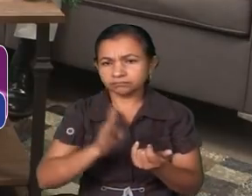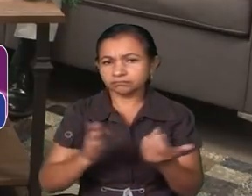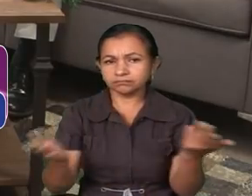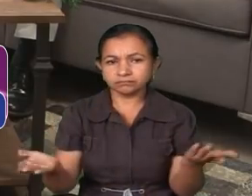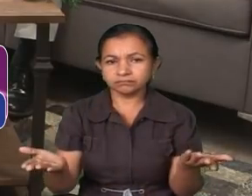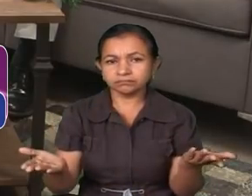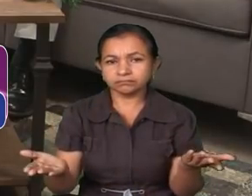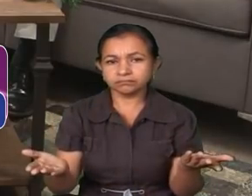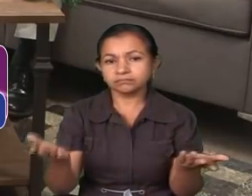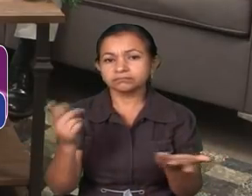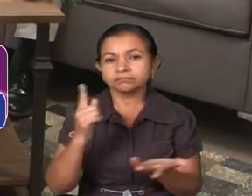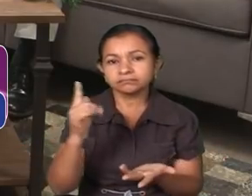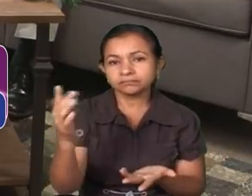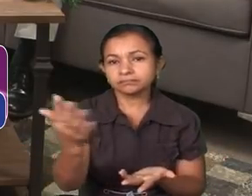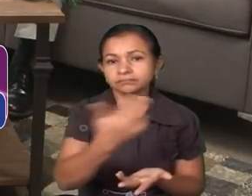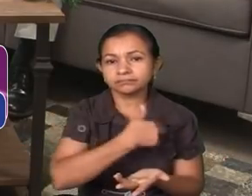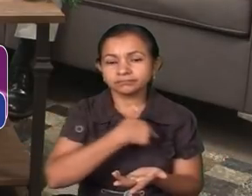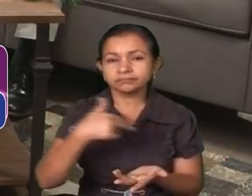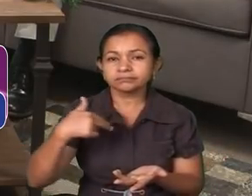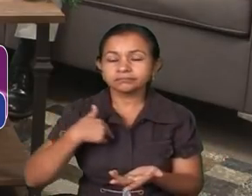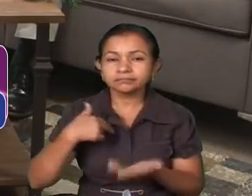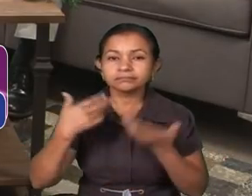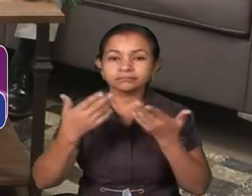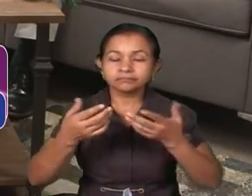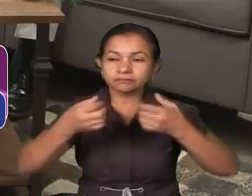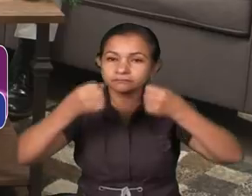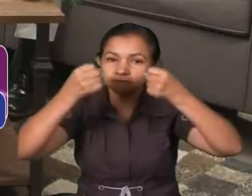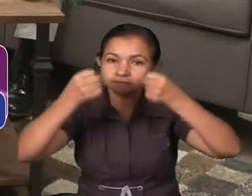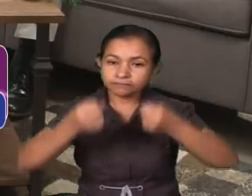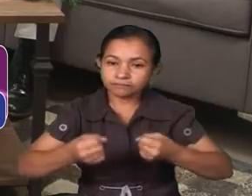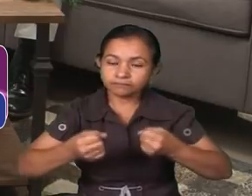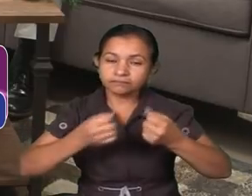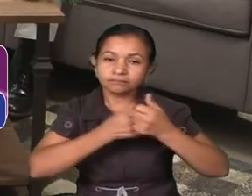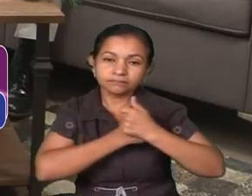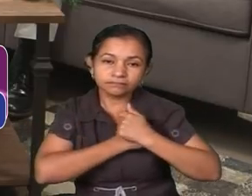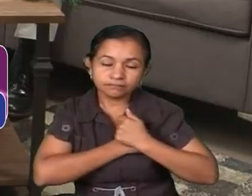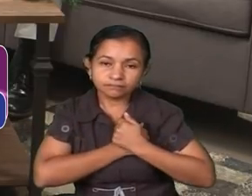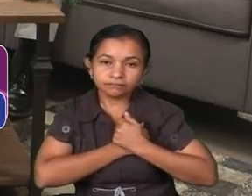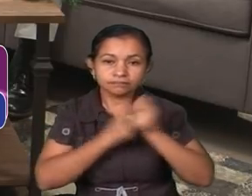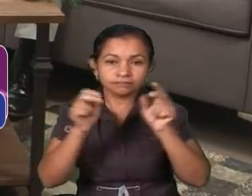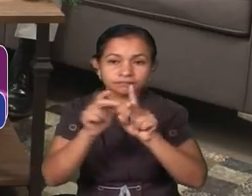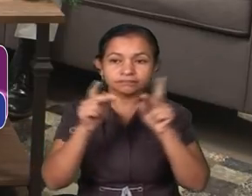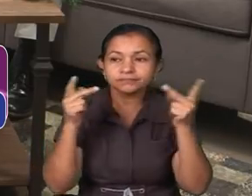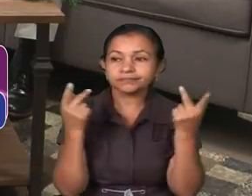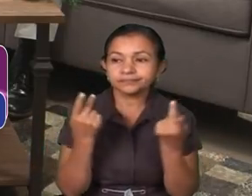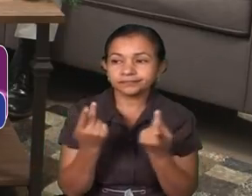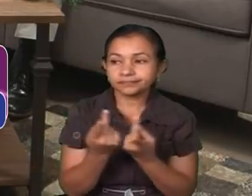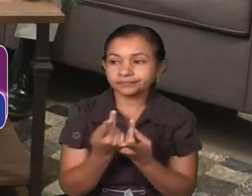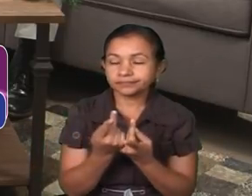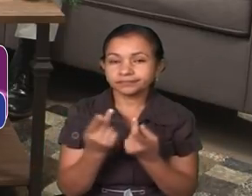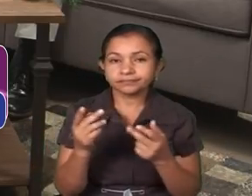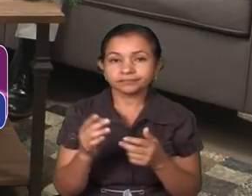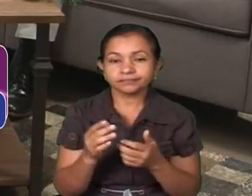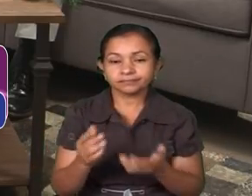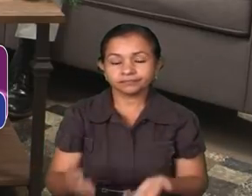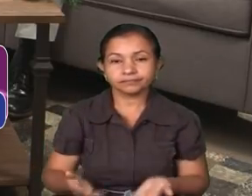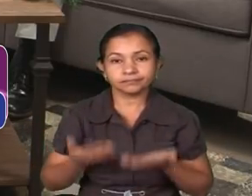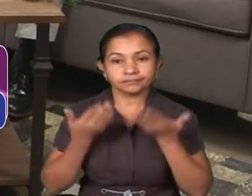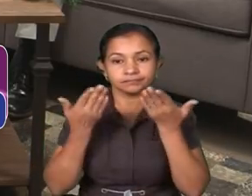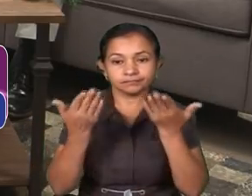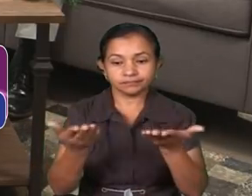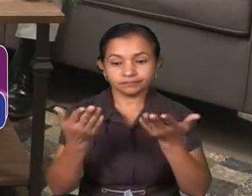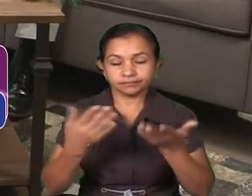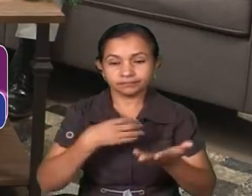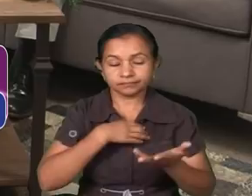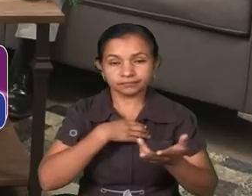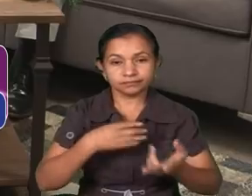Nosotros hemos sido hombres que amamos a nuestro pueblo, que hemos dado nuestra